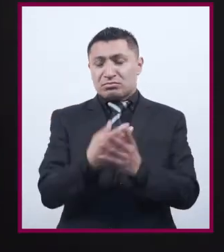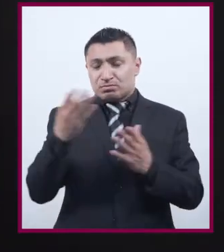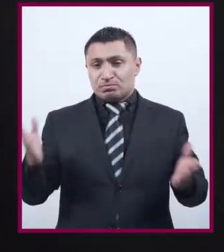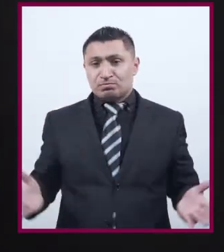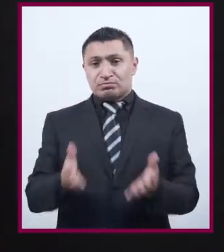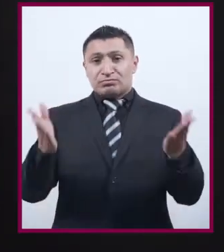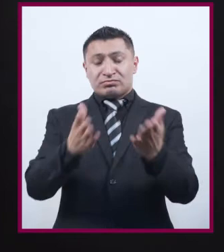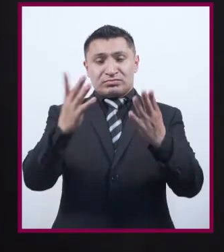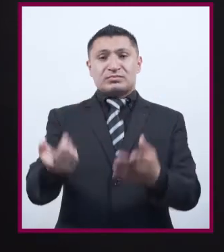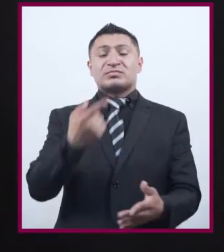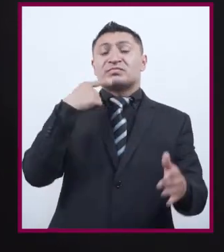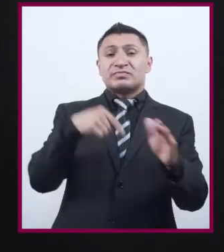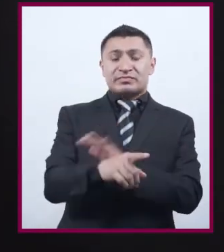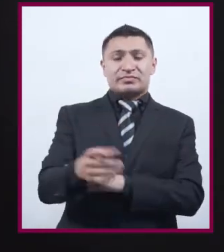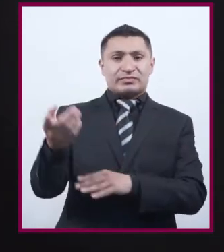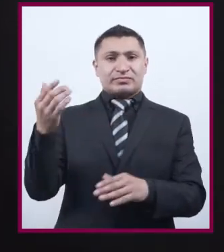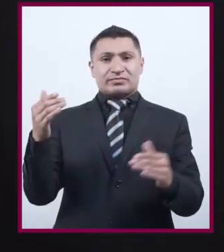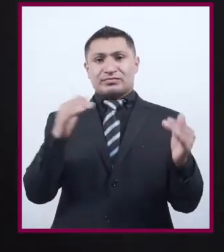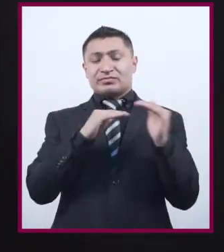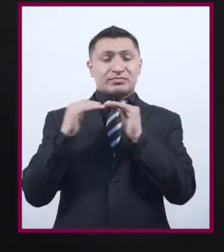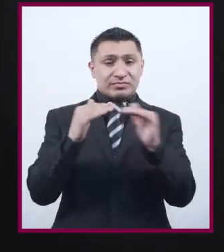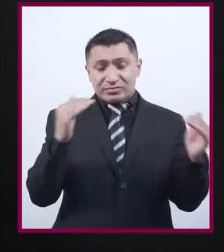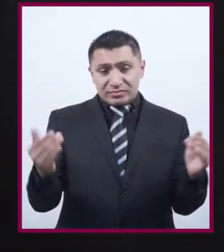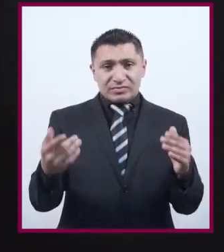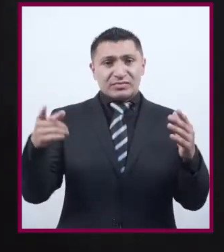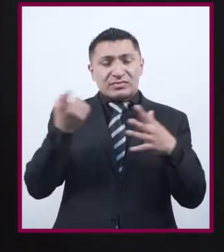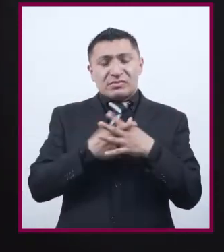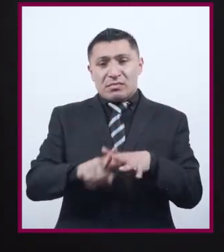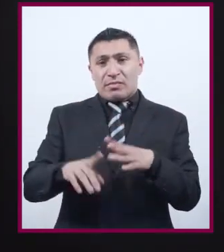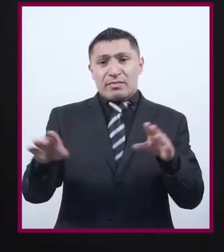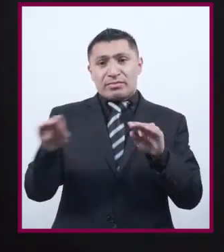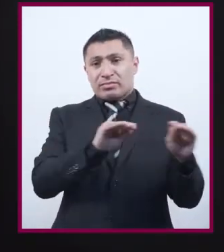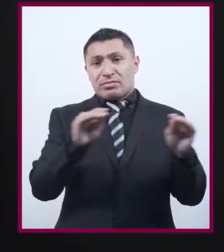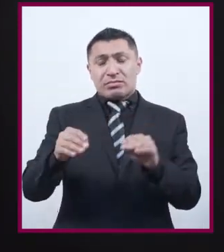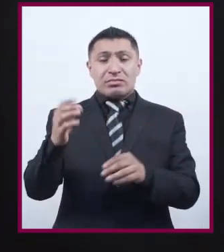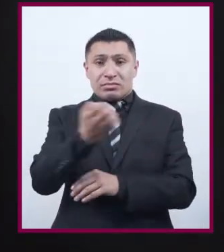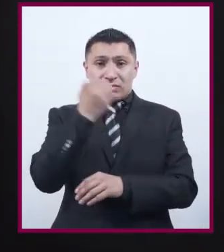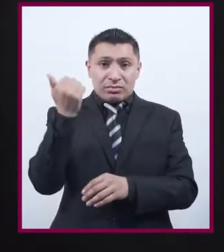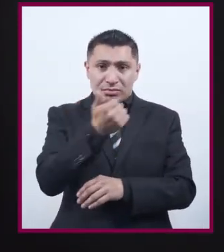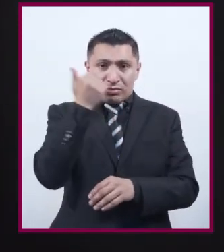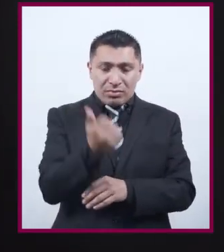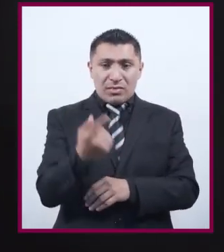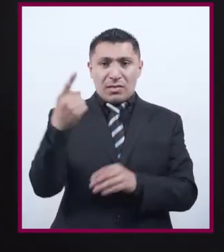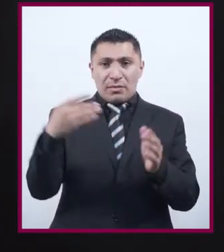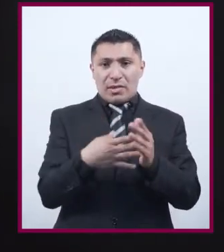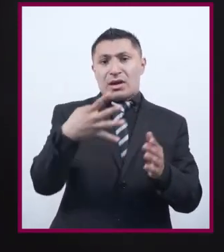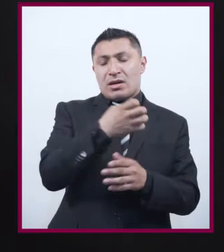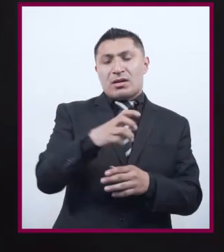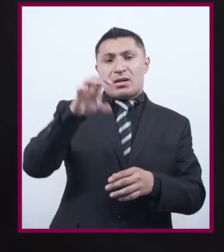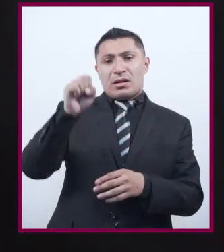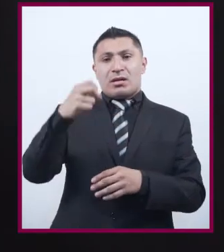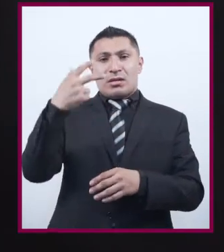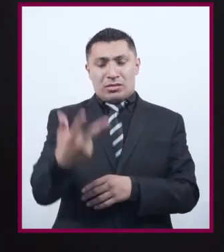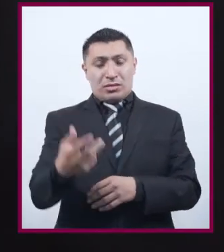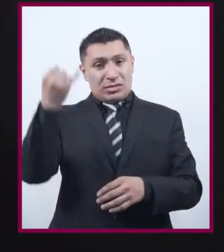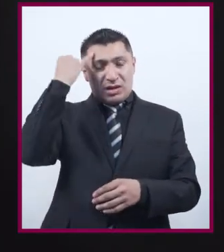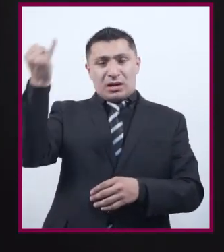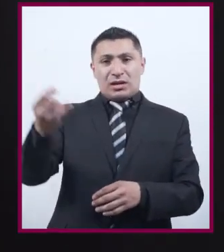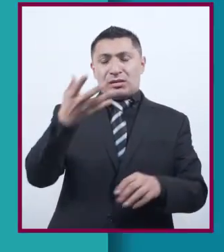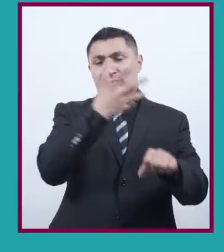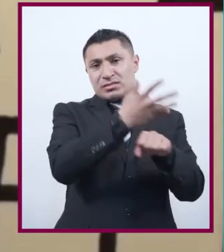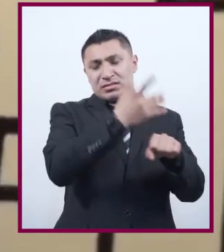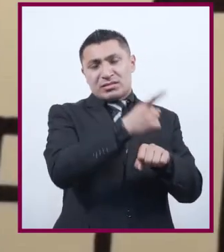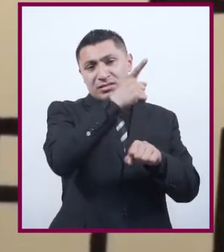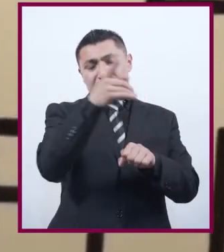demandas de democratización que nacieron a raíz del movimiento estudiantil de 1968 y por los ideales estadounidenses